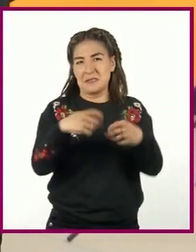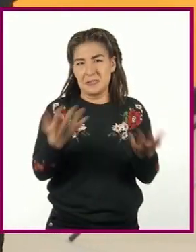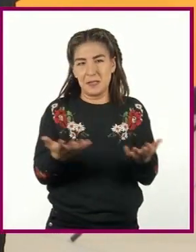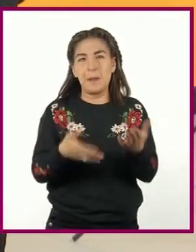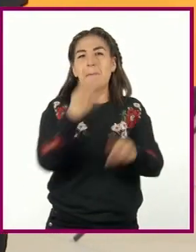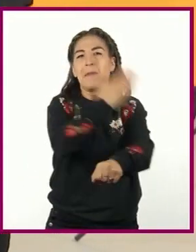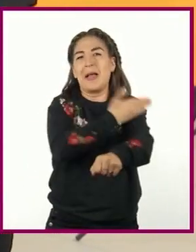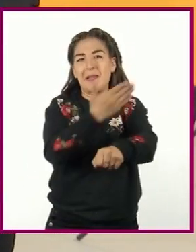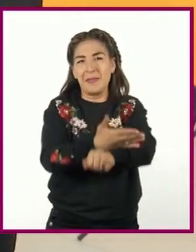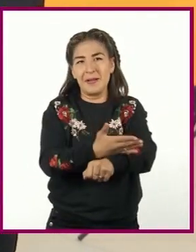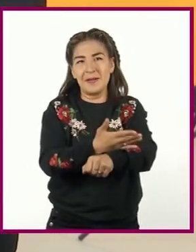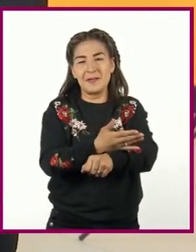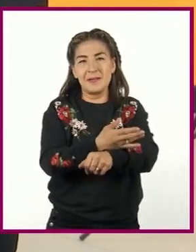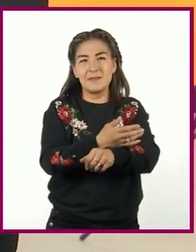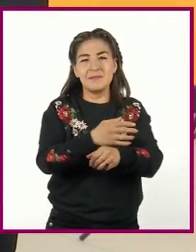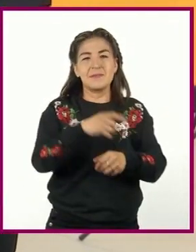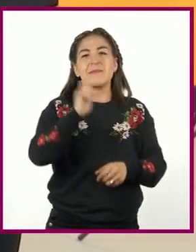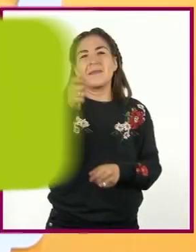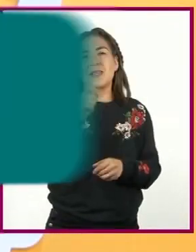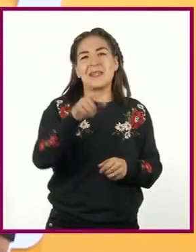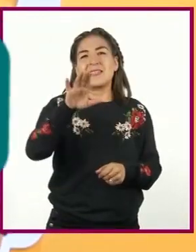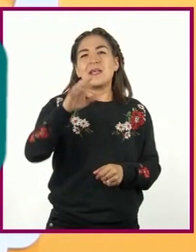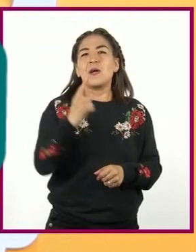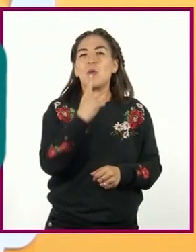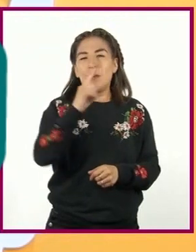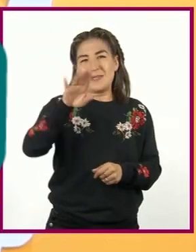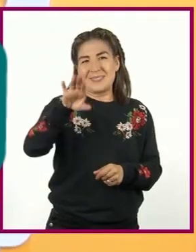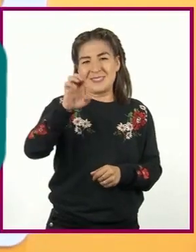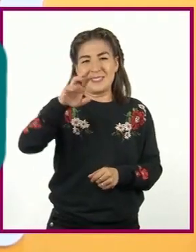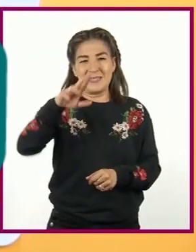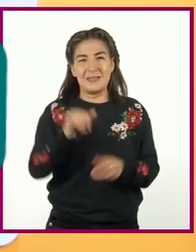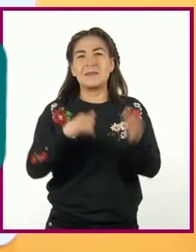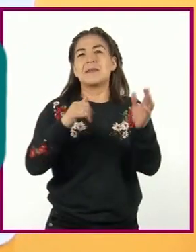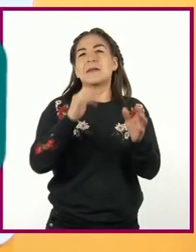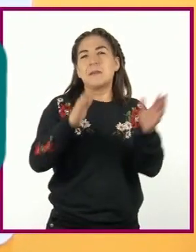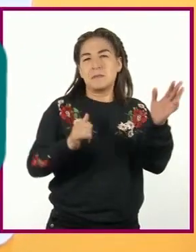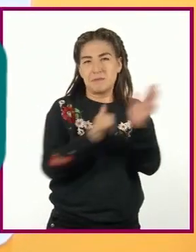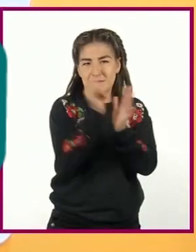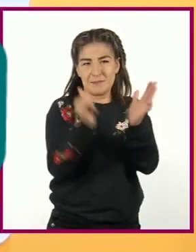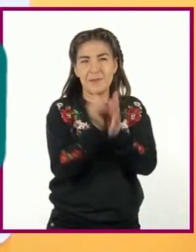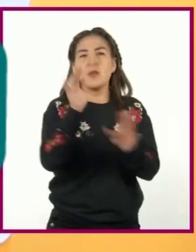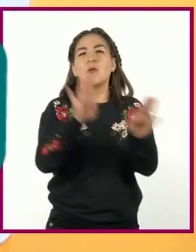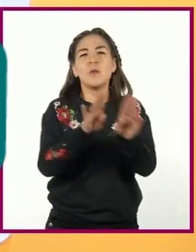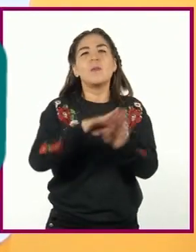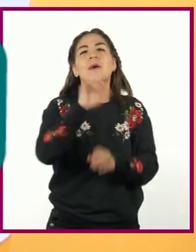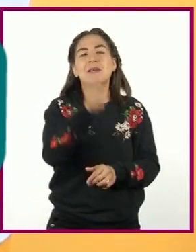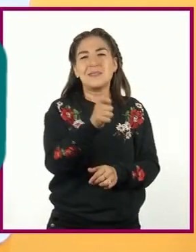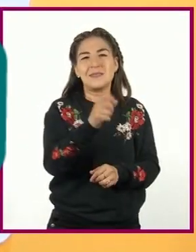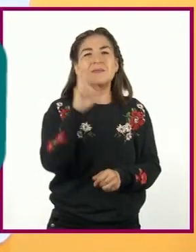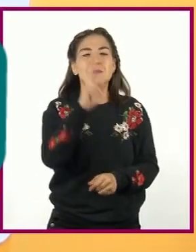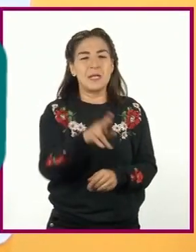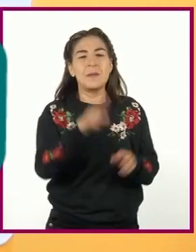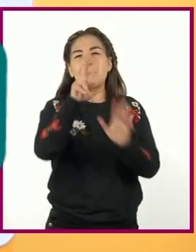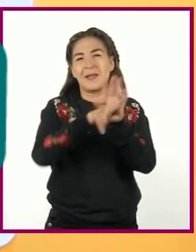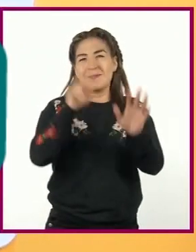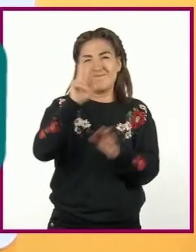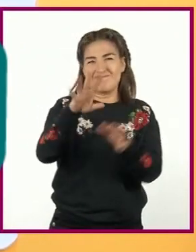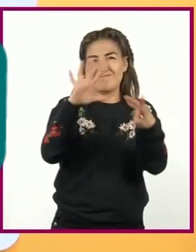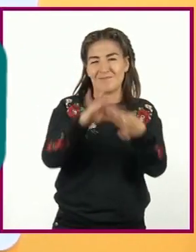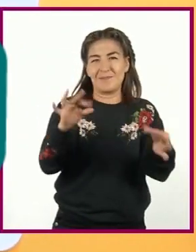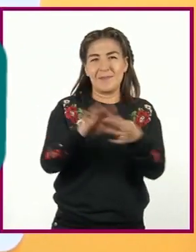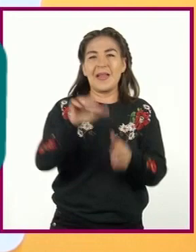la madera y la cerámica. Ahora veamos el siguiente video en el que nos explicarán un poco más de los